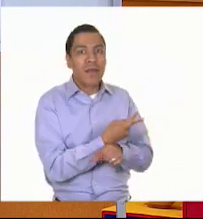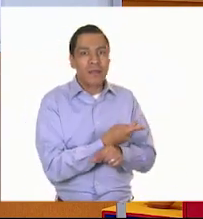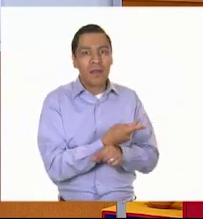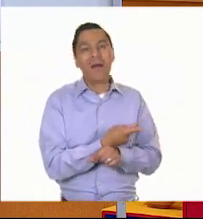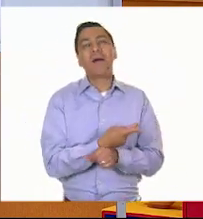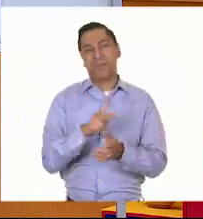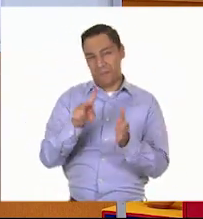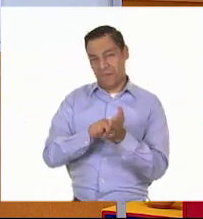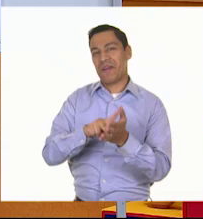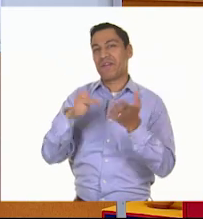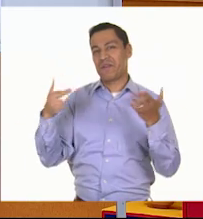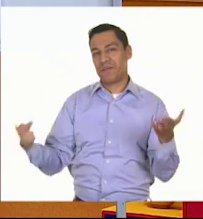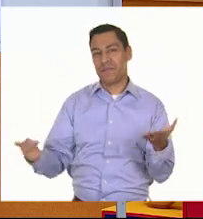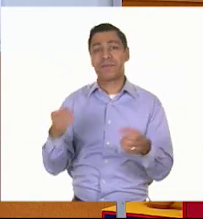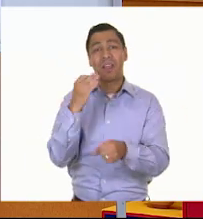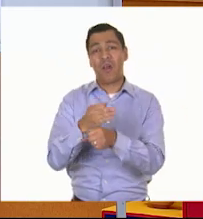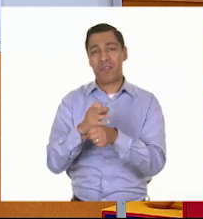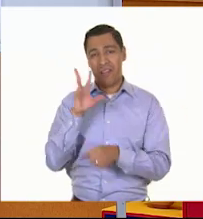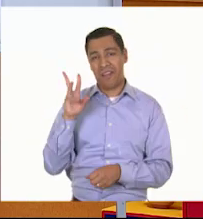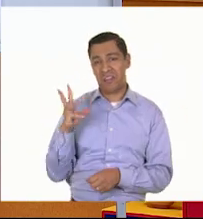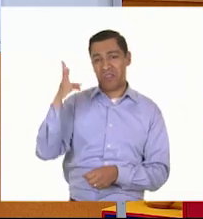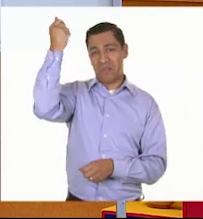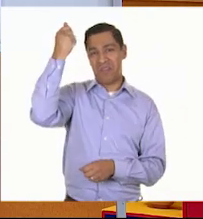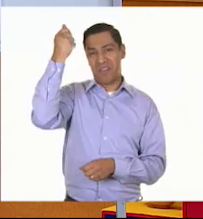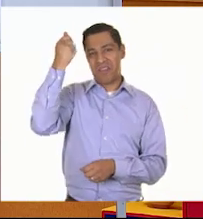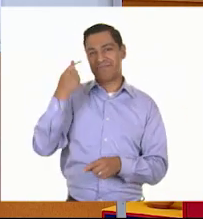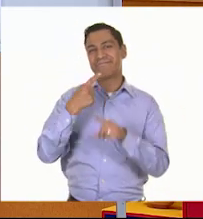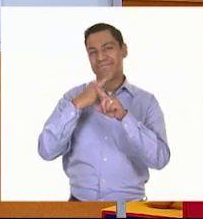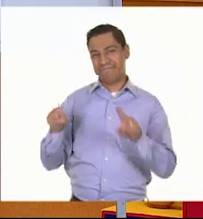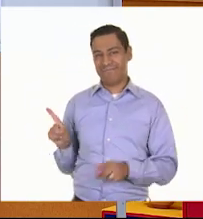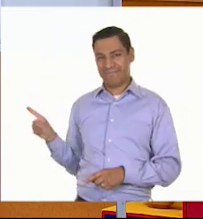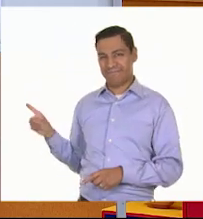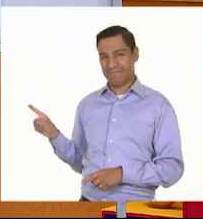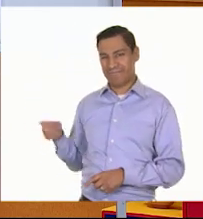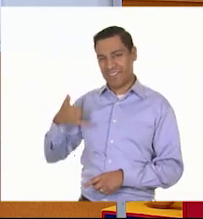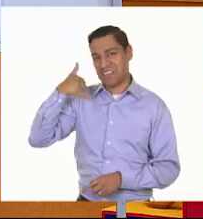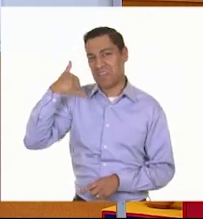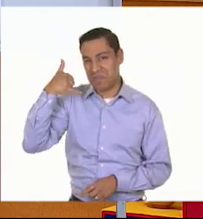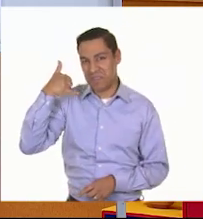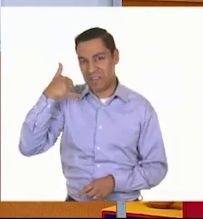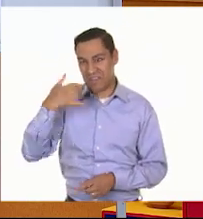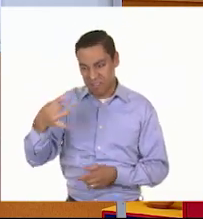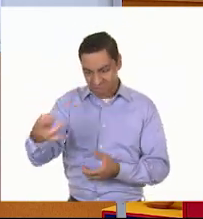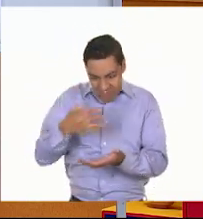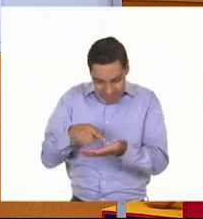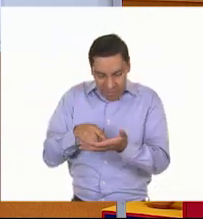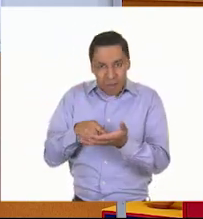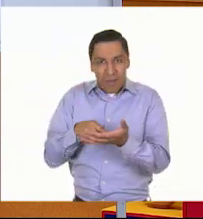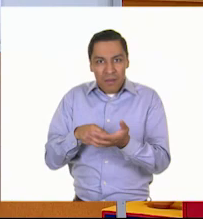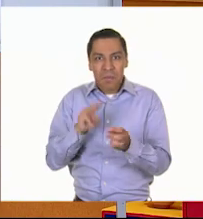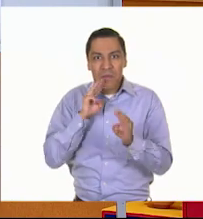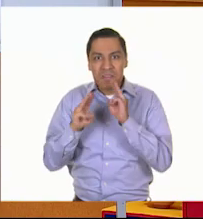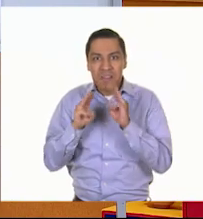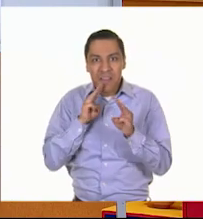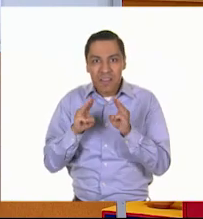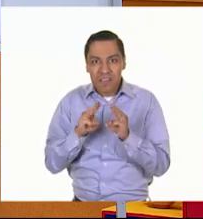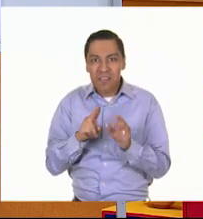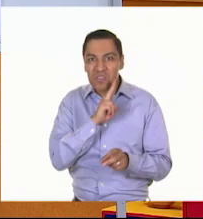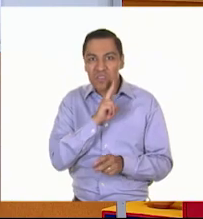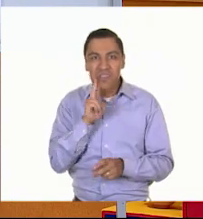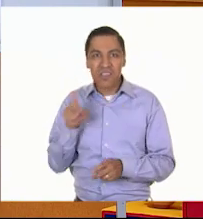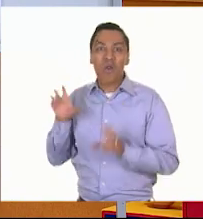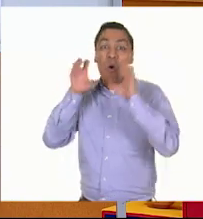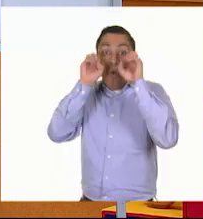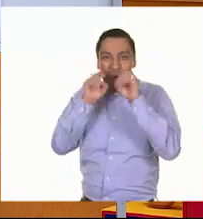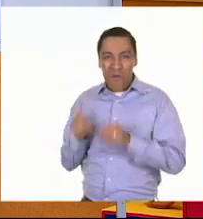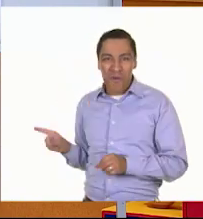y a veces nos llega al celular, algunos otros medios y por la televisión, que es